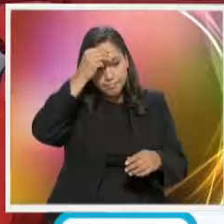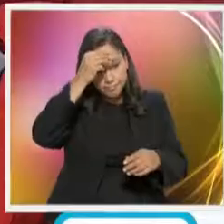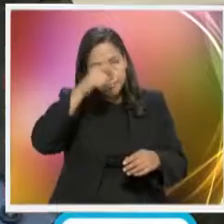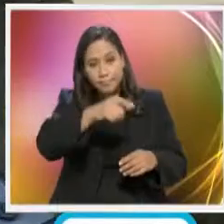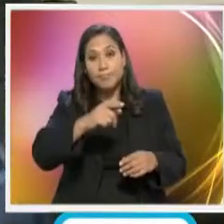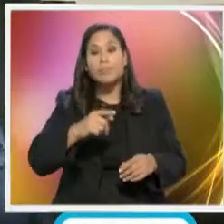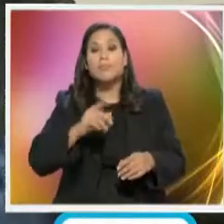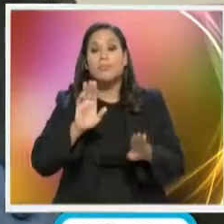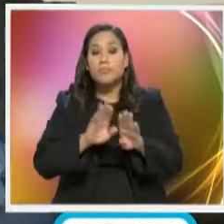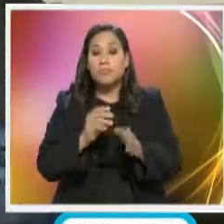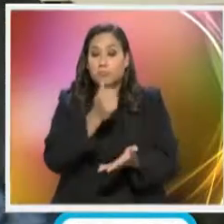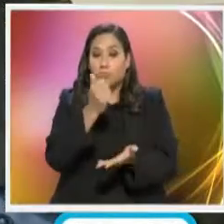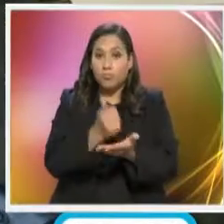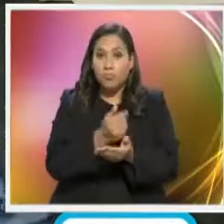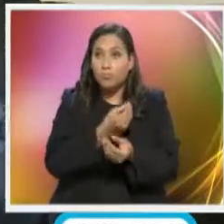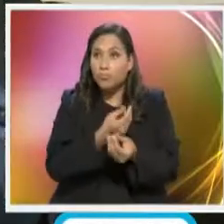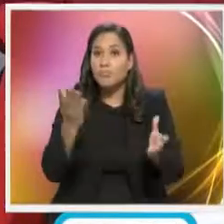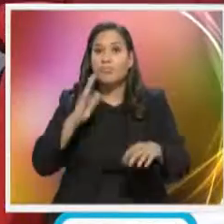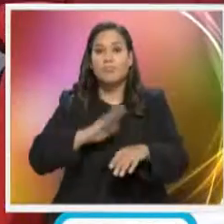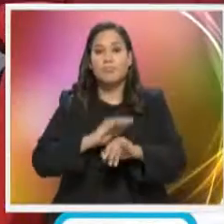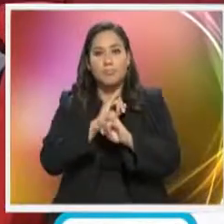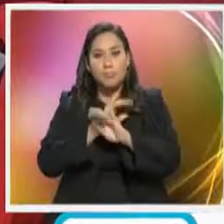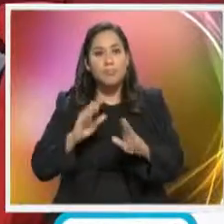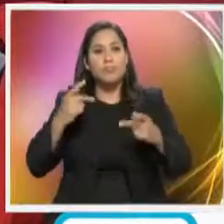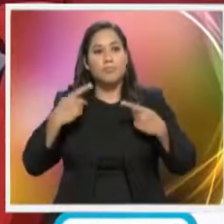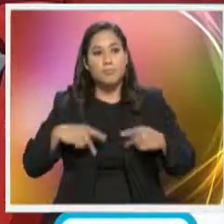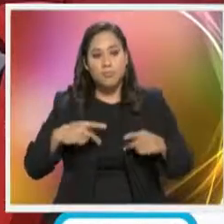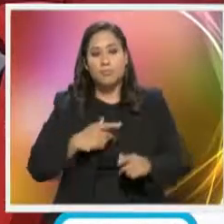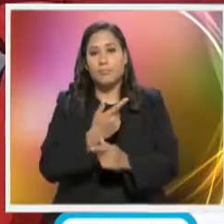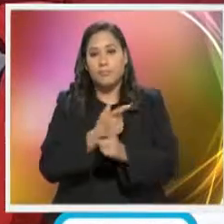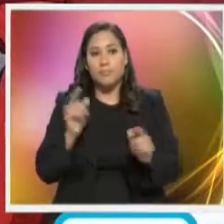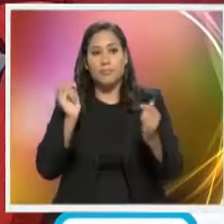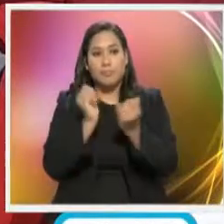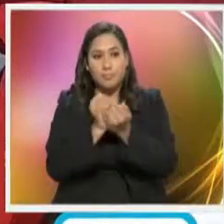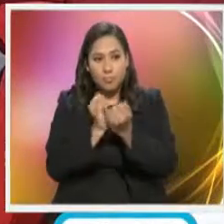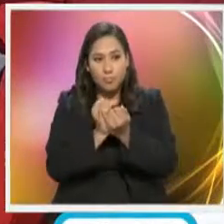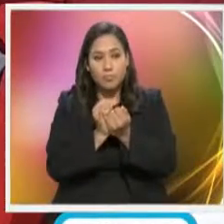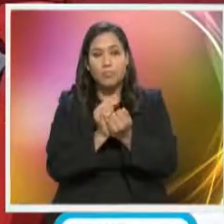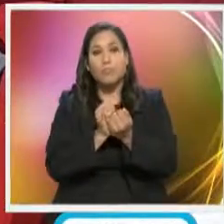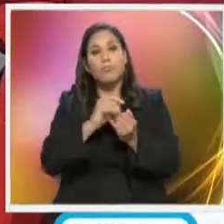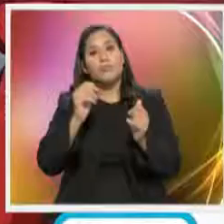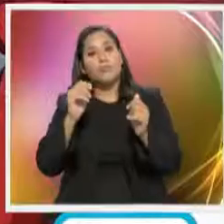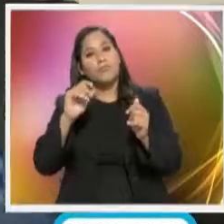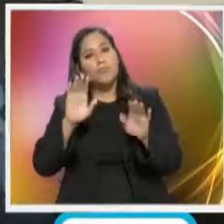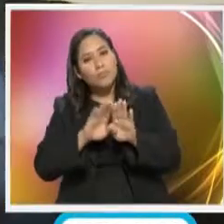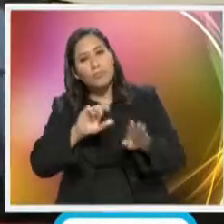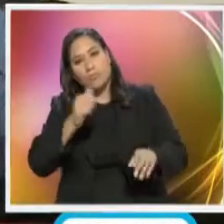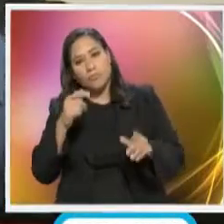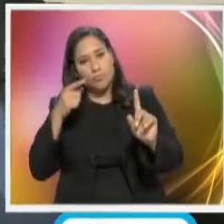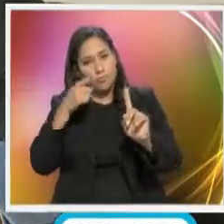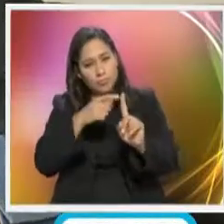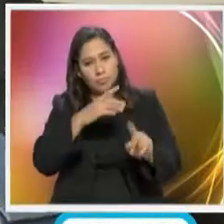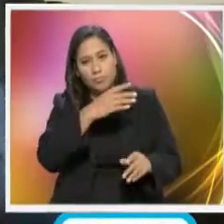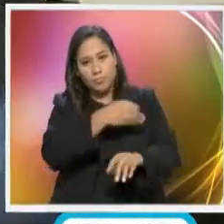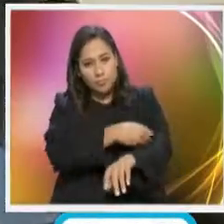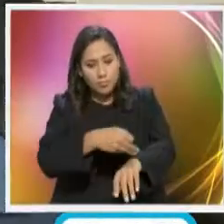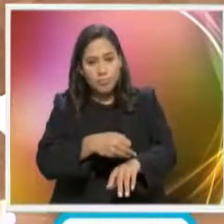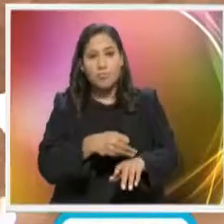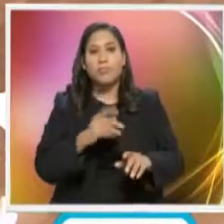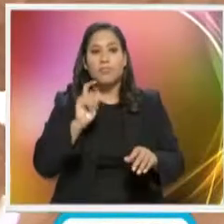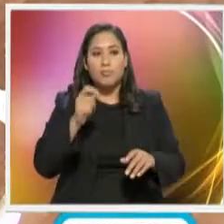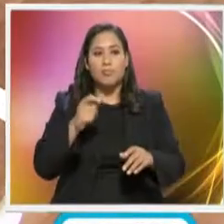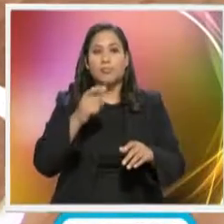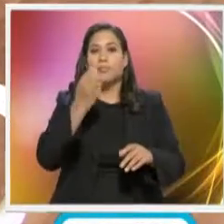sobre la ciudad a toda la ciudadanía, al público en general, y además, como otro objetivo primordial, el poder interactuar con